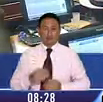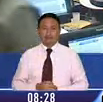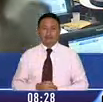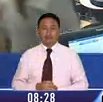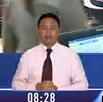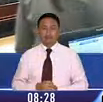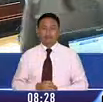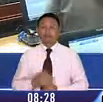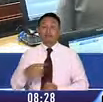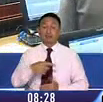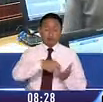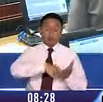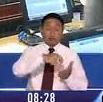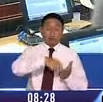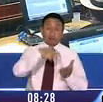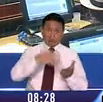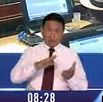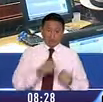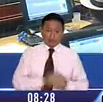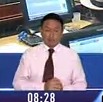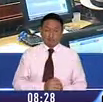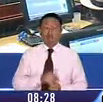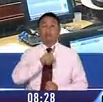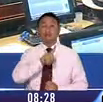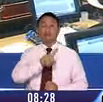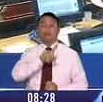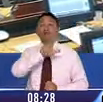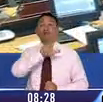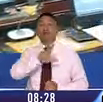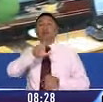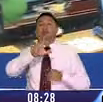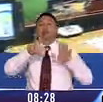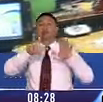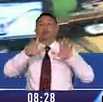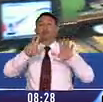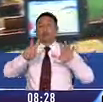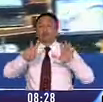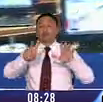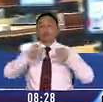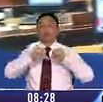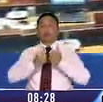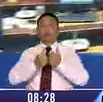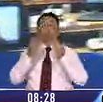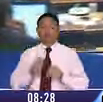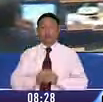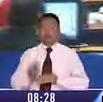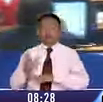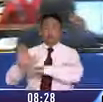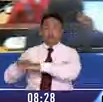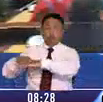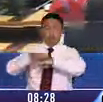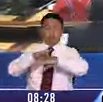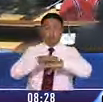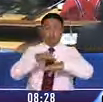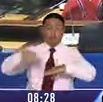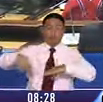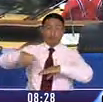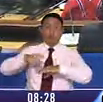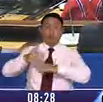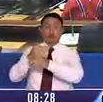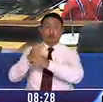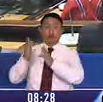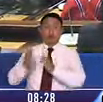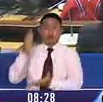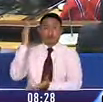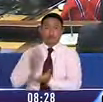del decreto, los 137 legisladores serán notificados con la terminación de las funciones para las